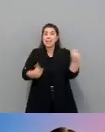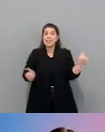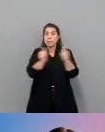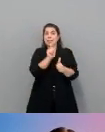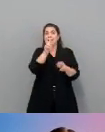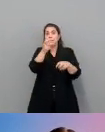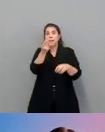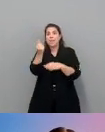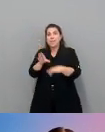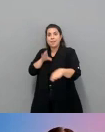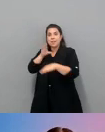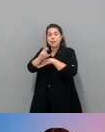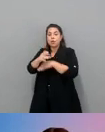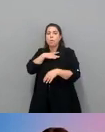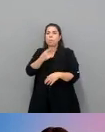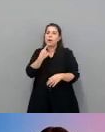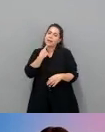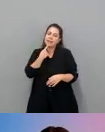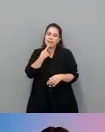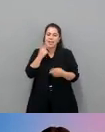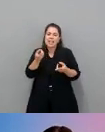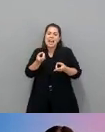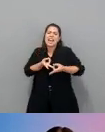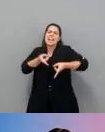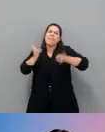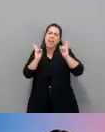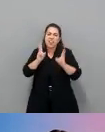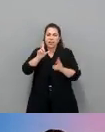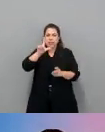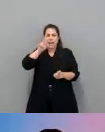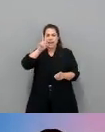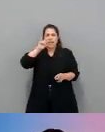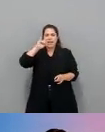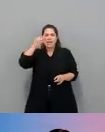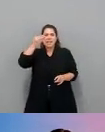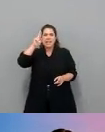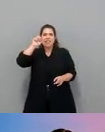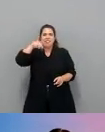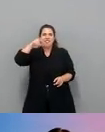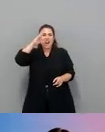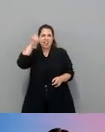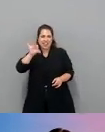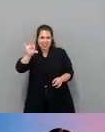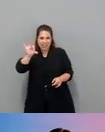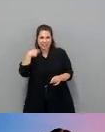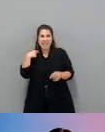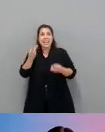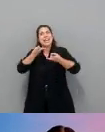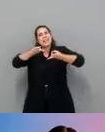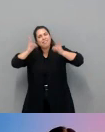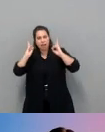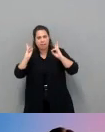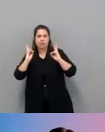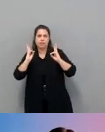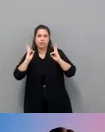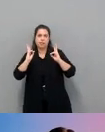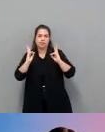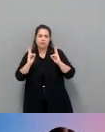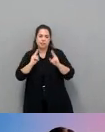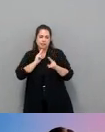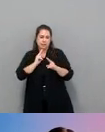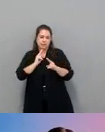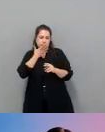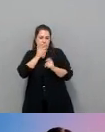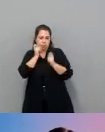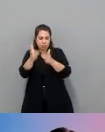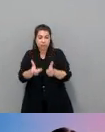prestaciones económicas se suelen llamar libranzas. Por eso alguna vez habéis hablado o escuchado el nombre de libranza, libranza, ¿no? Pero la libranza,